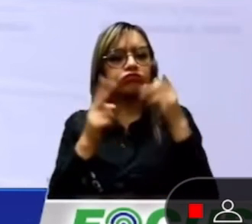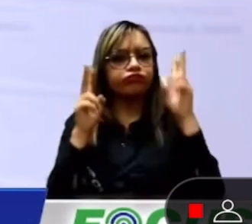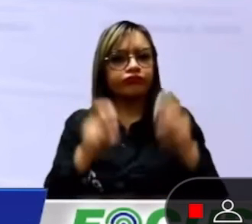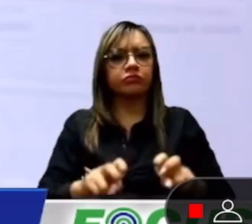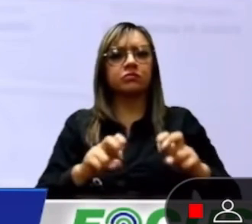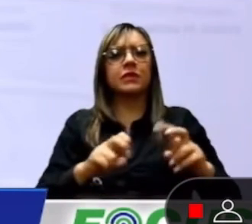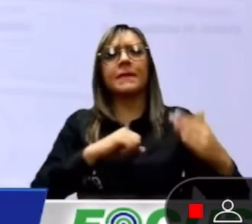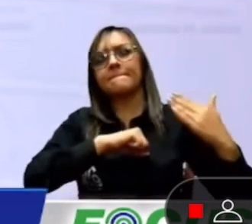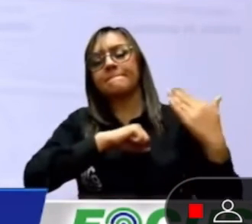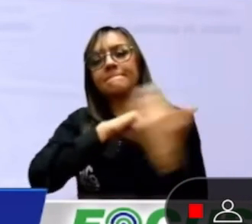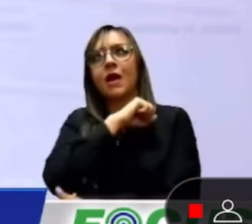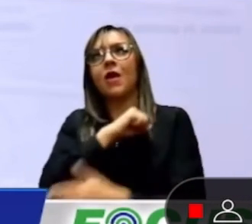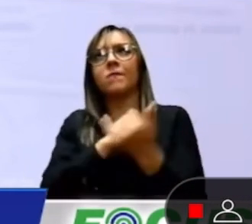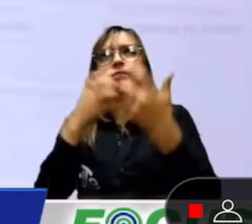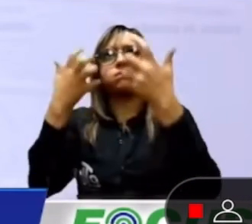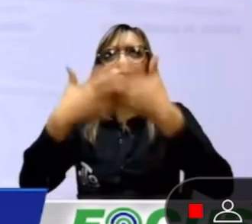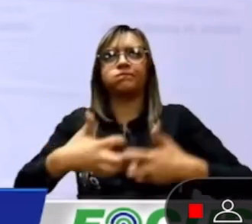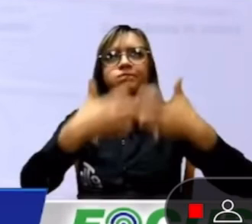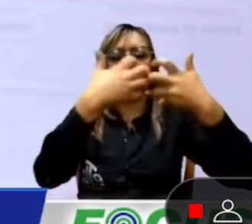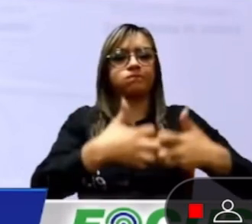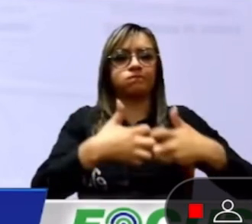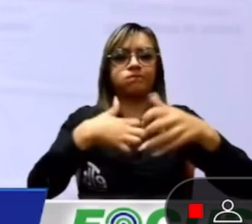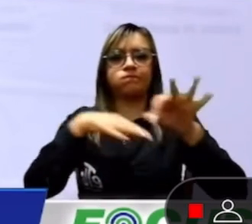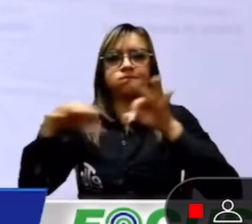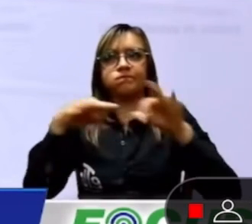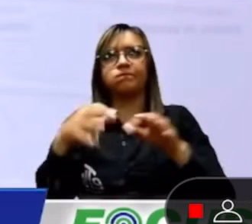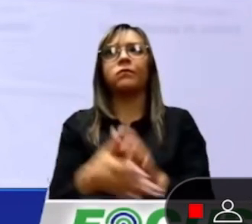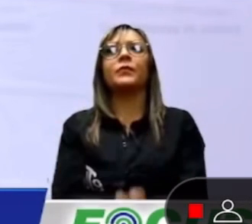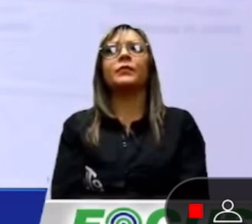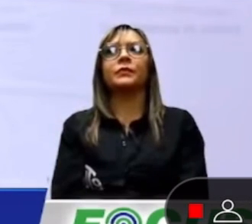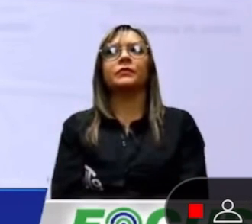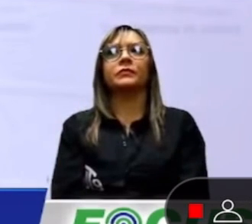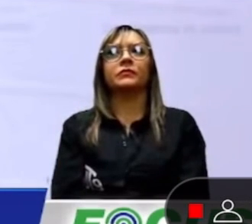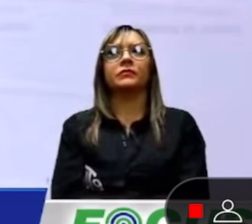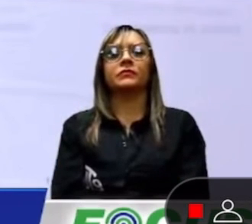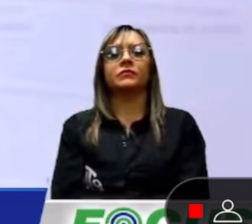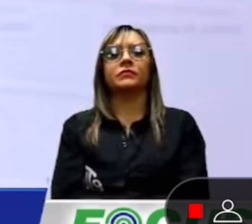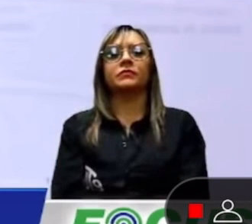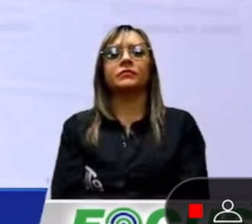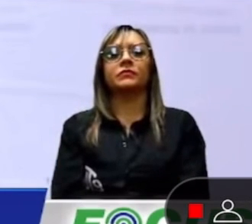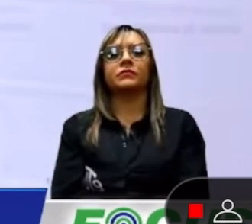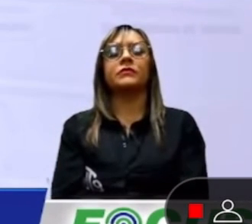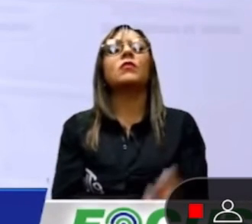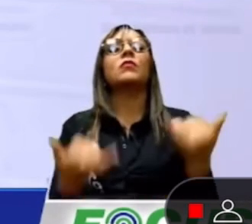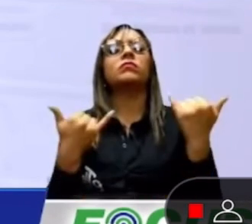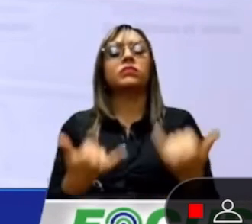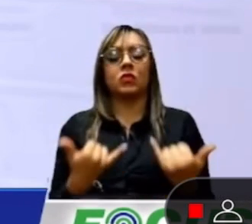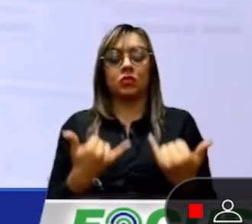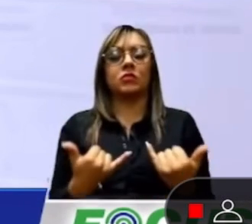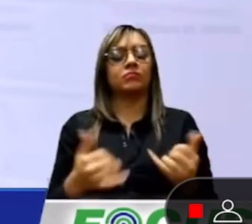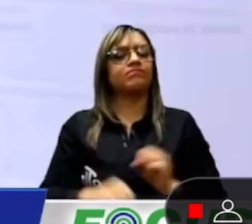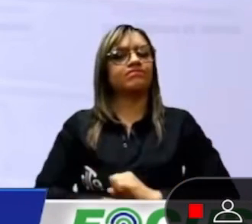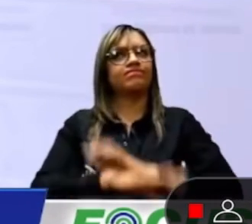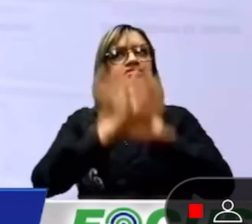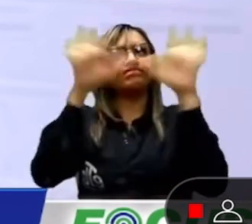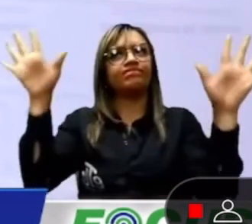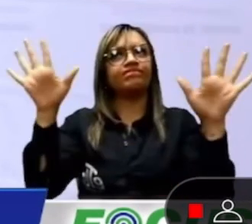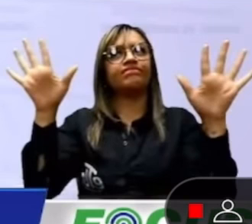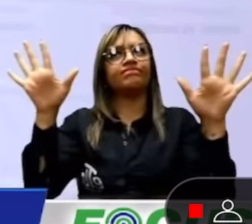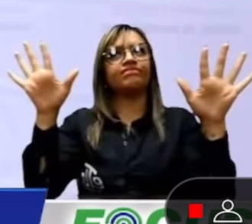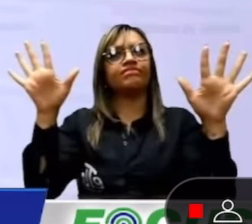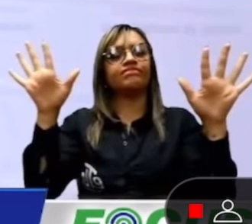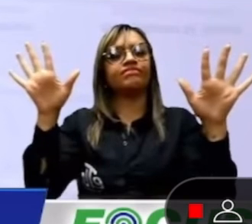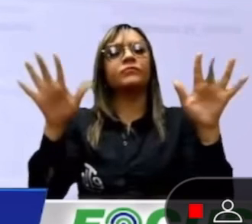investigar y sancionar funcionarios de elección popular en este esenario quiero ser muy claro